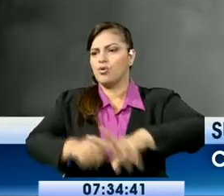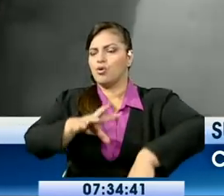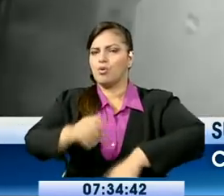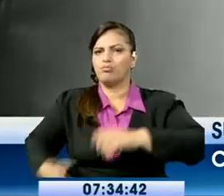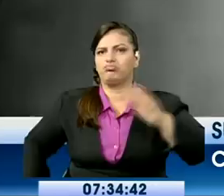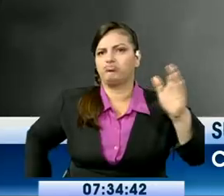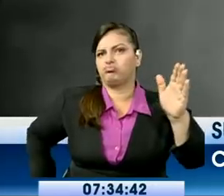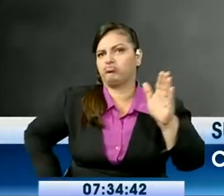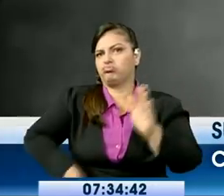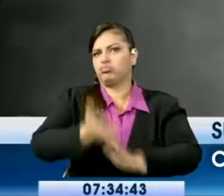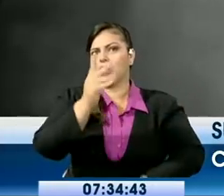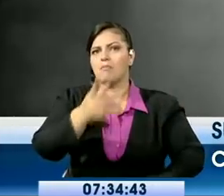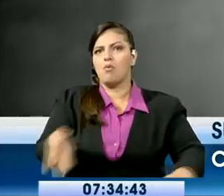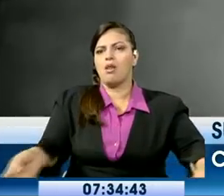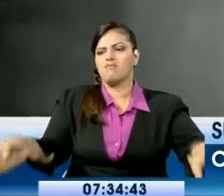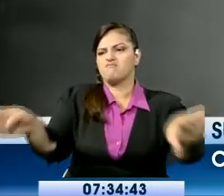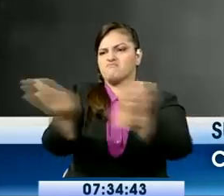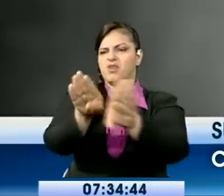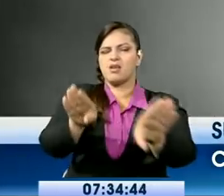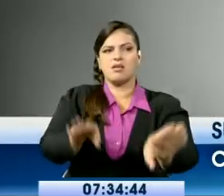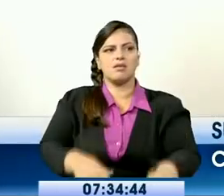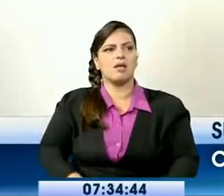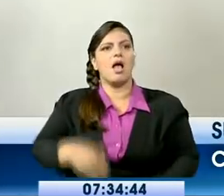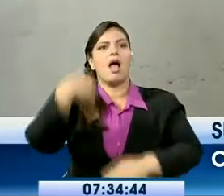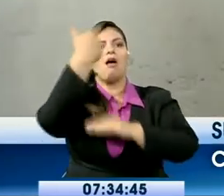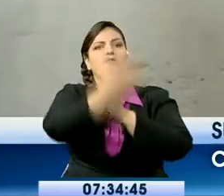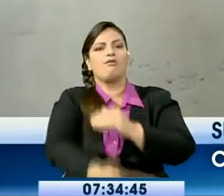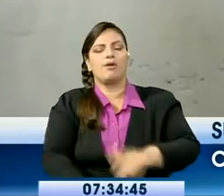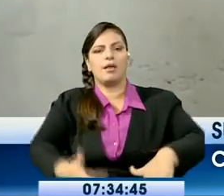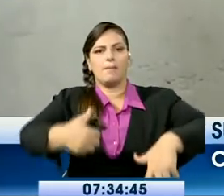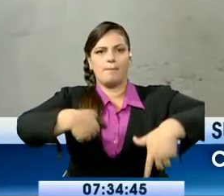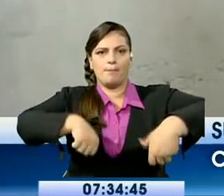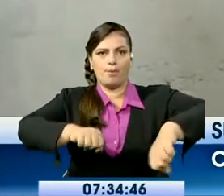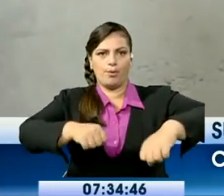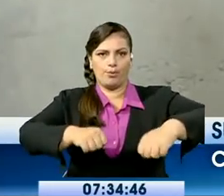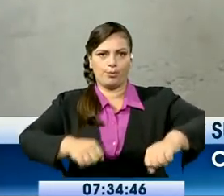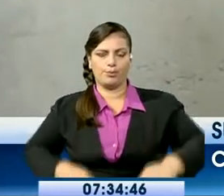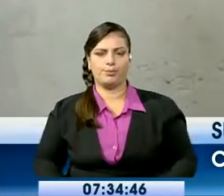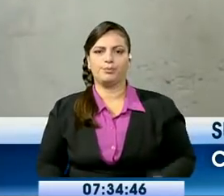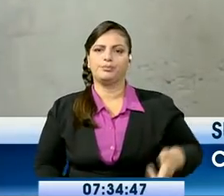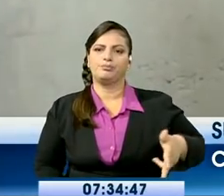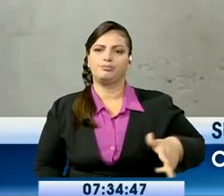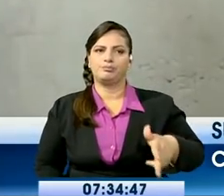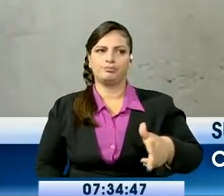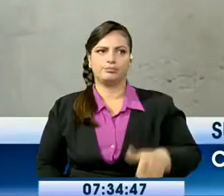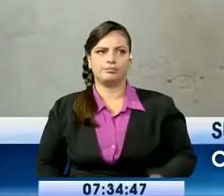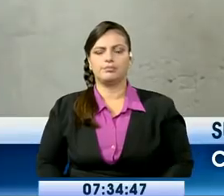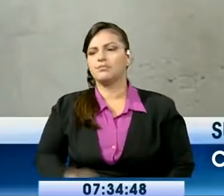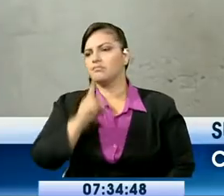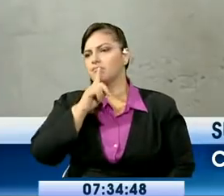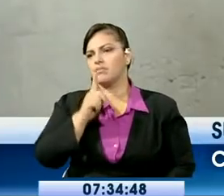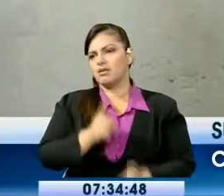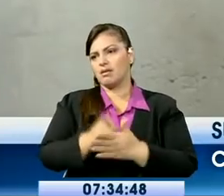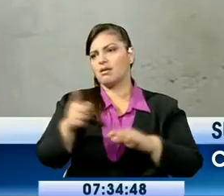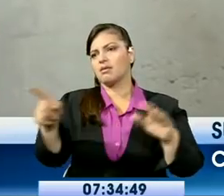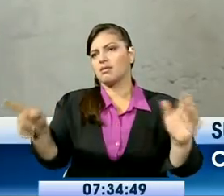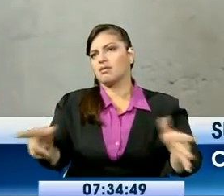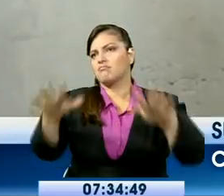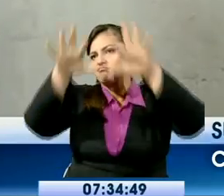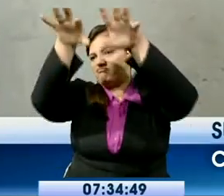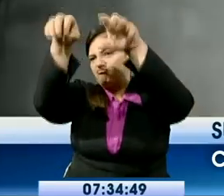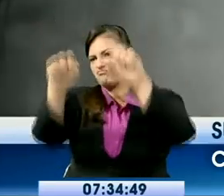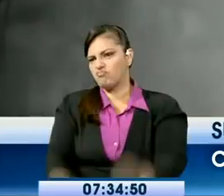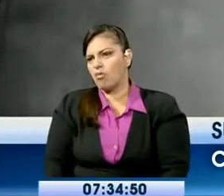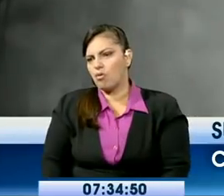los esperaban en la parte de afuera. Nos bajan la puerta enrollable y nos dejan encerrados por un par de minutos hasta que